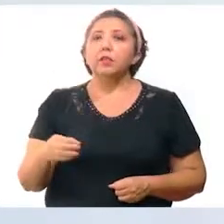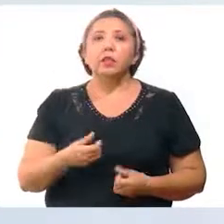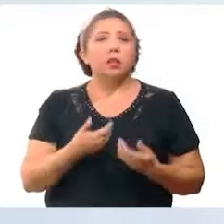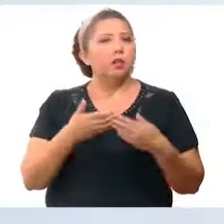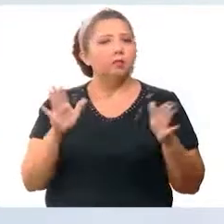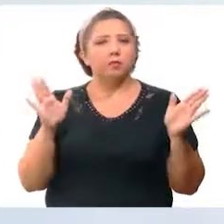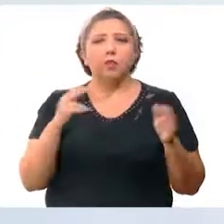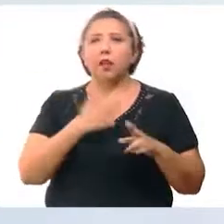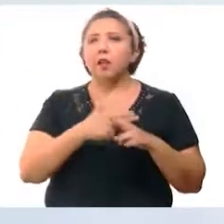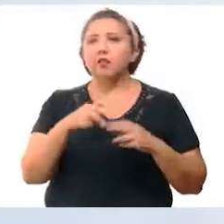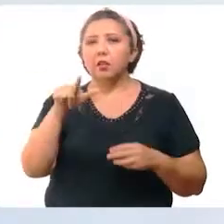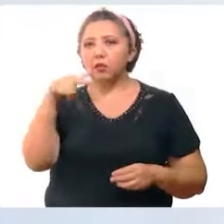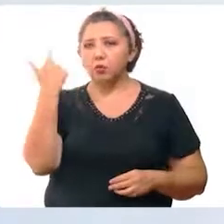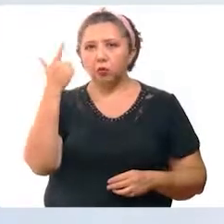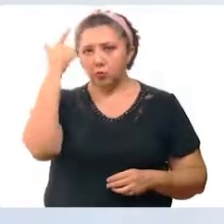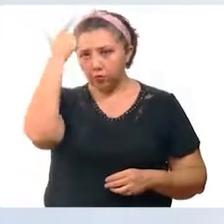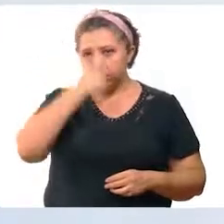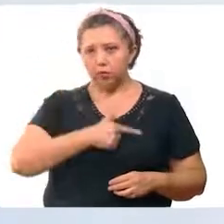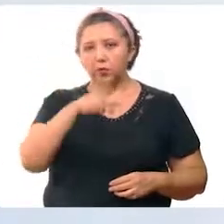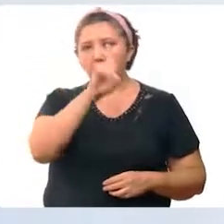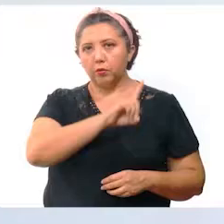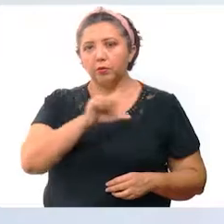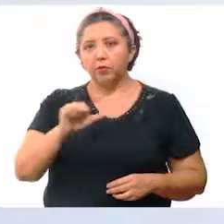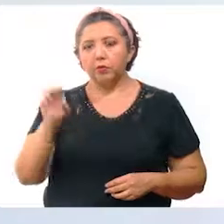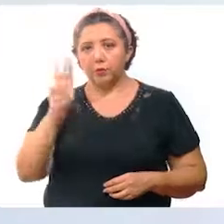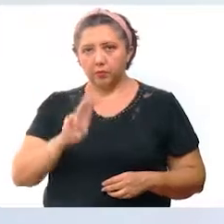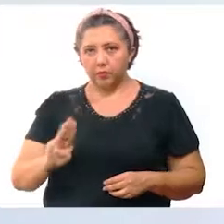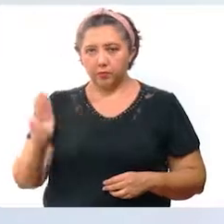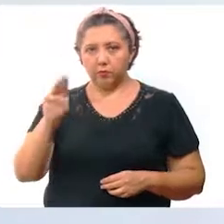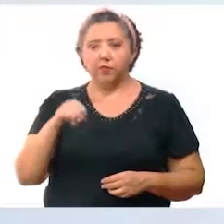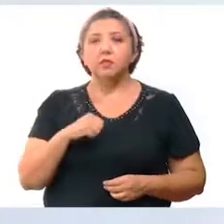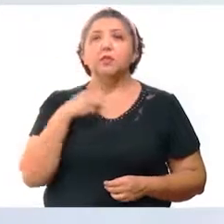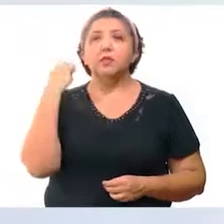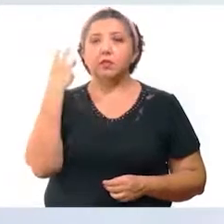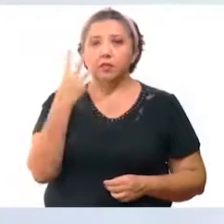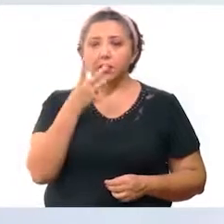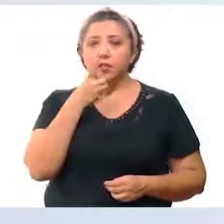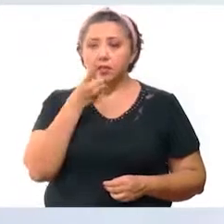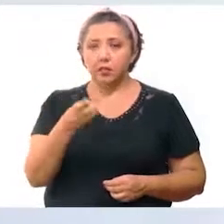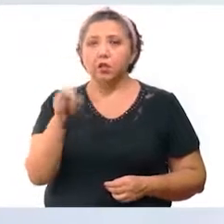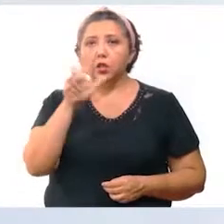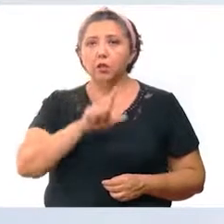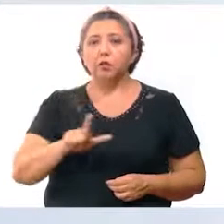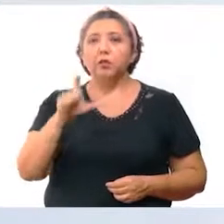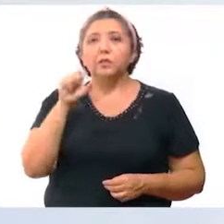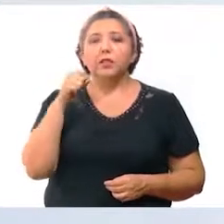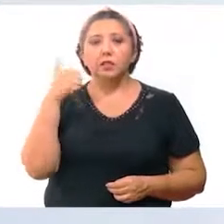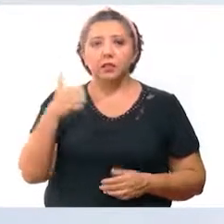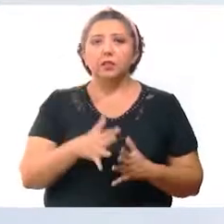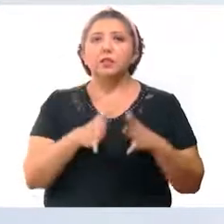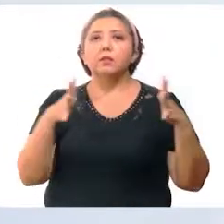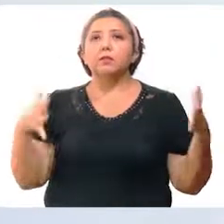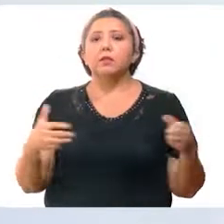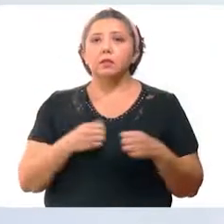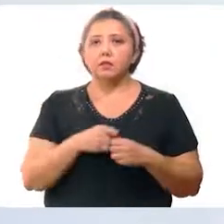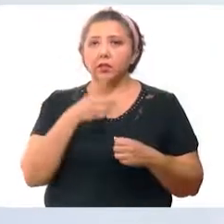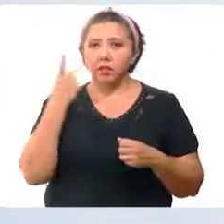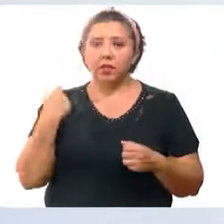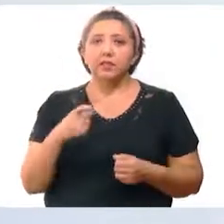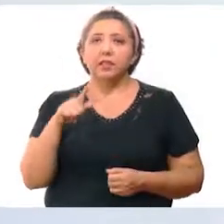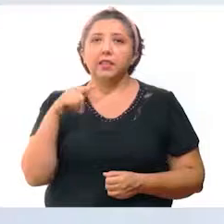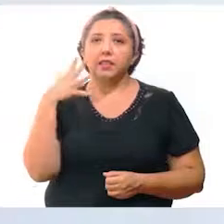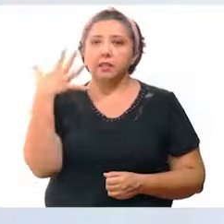estar abiertos hasta las 12 de la noche de domingo a miércoles. 3. A partir del lunes 26 de abril se incrementarán los aforos